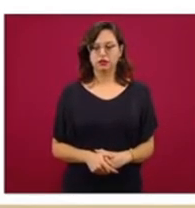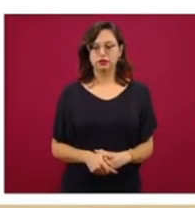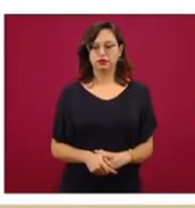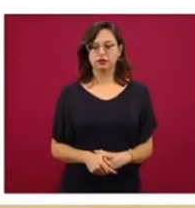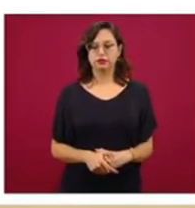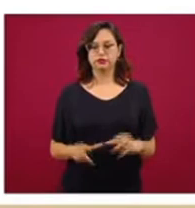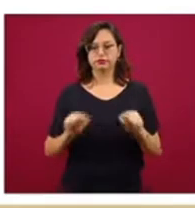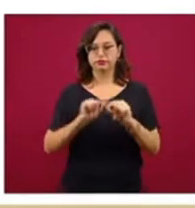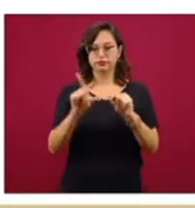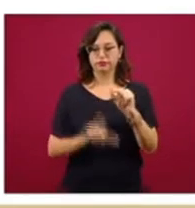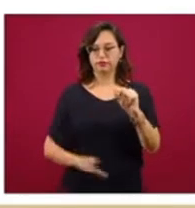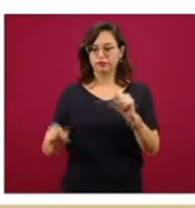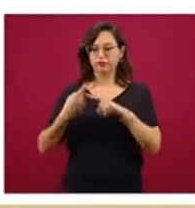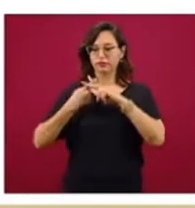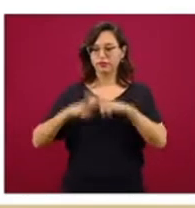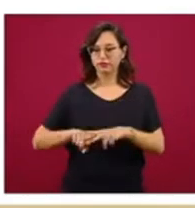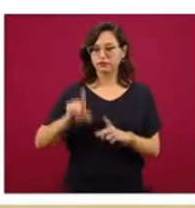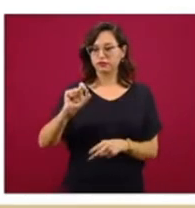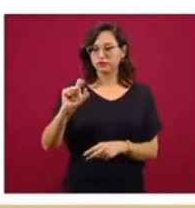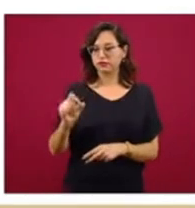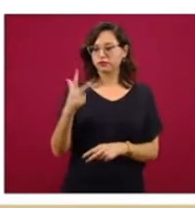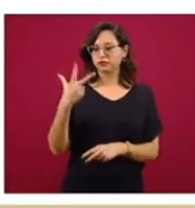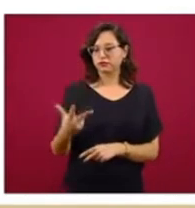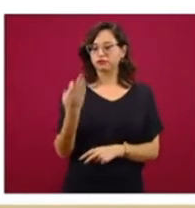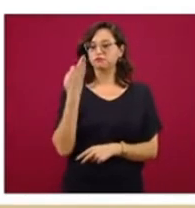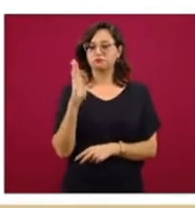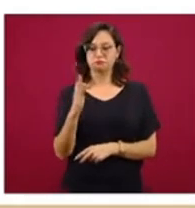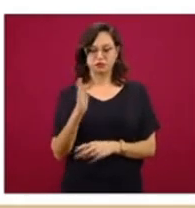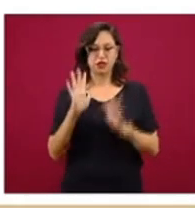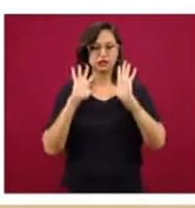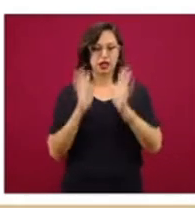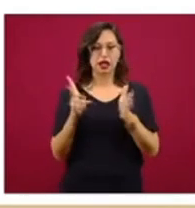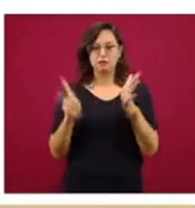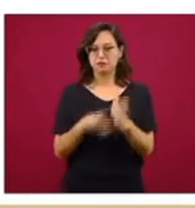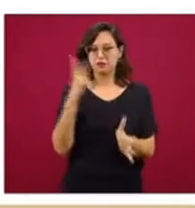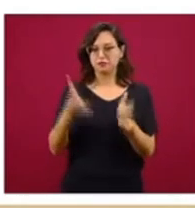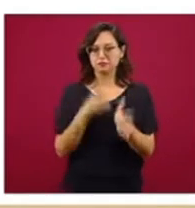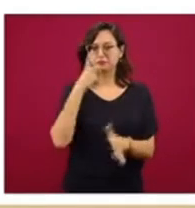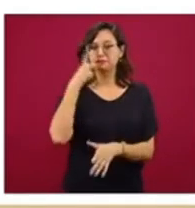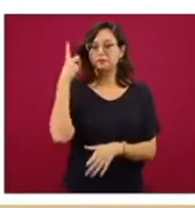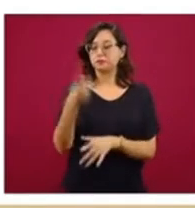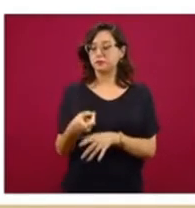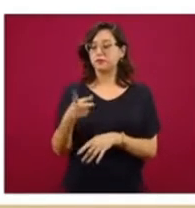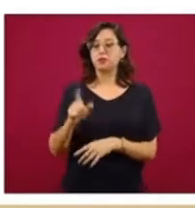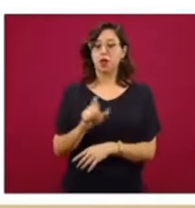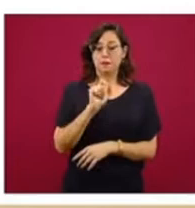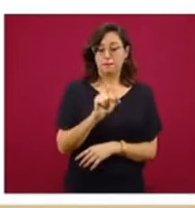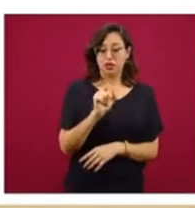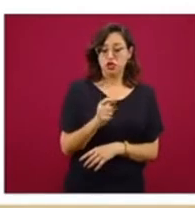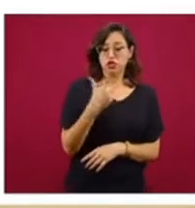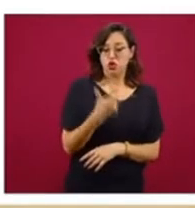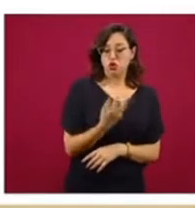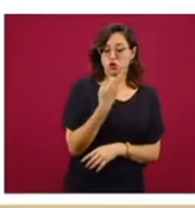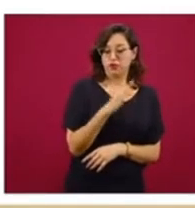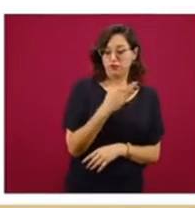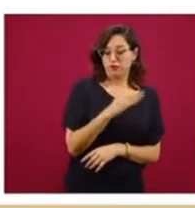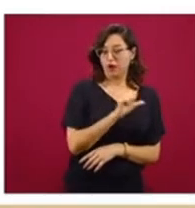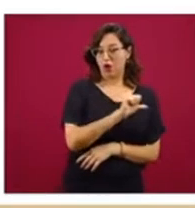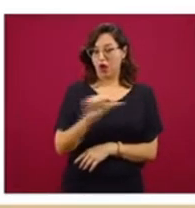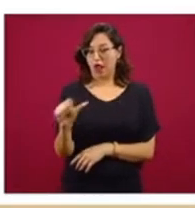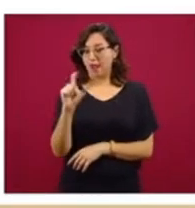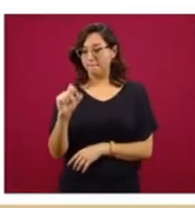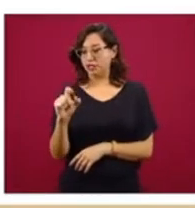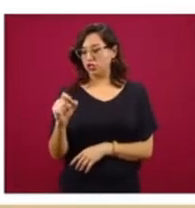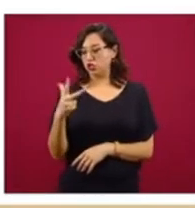En México la epidemia empezó el 28 de febrero, lo sabemos, lo hemos dicho, y hasta el 28 de junio, 4 meses